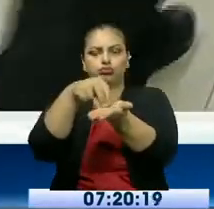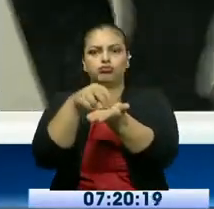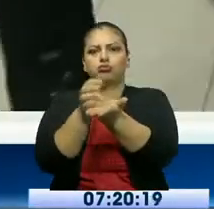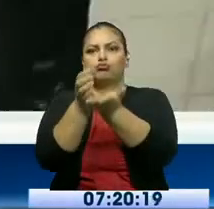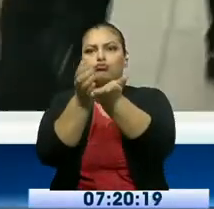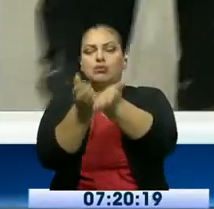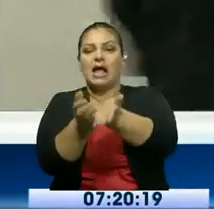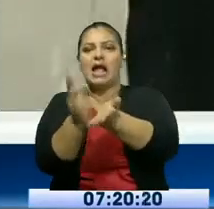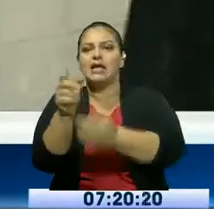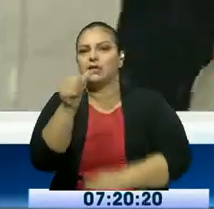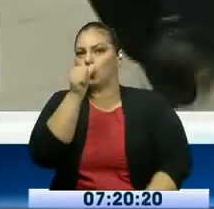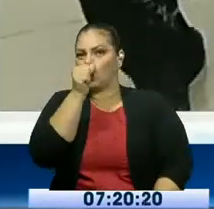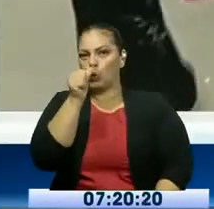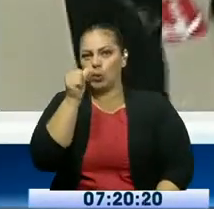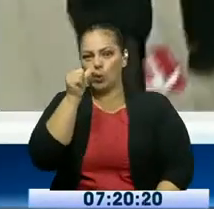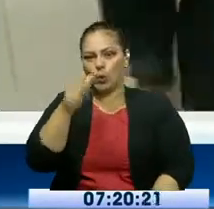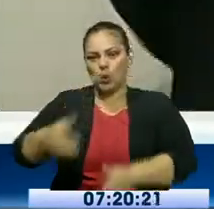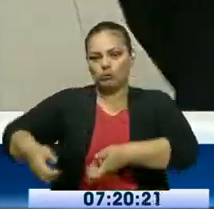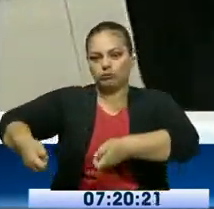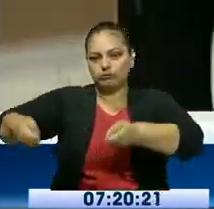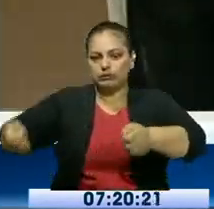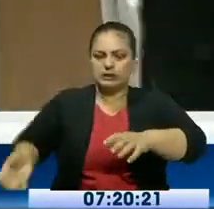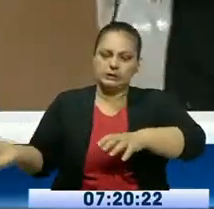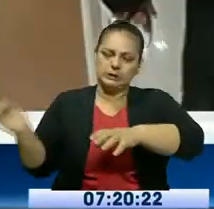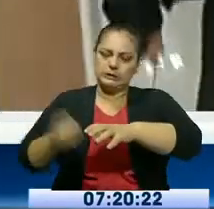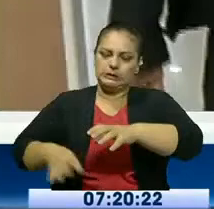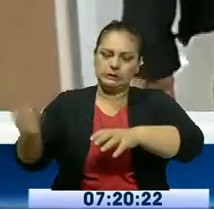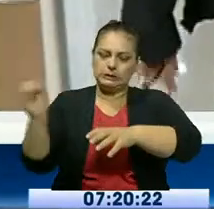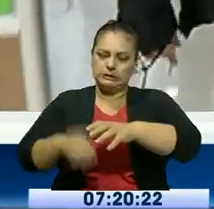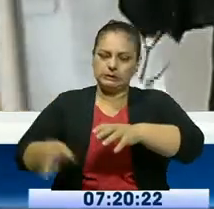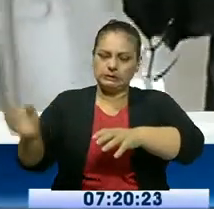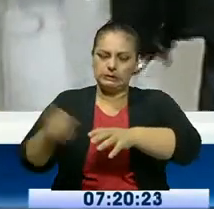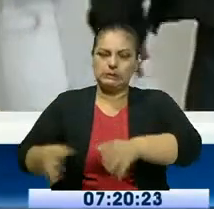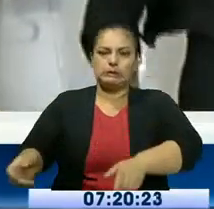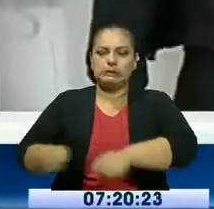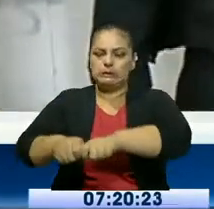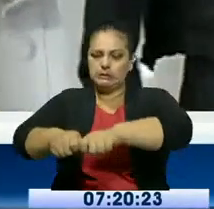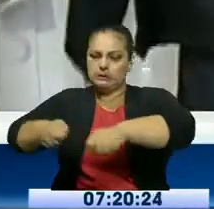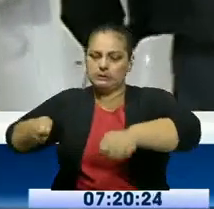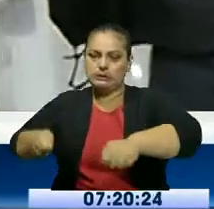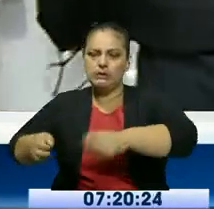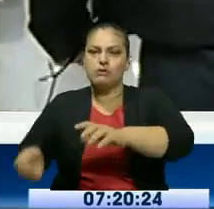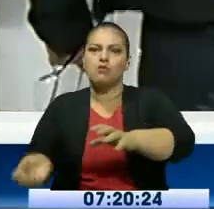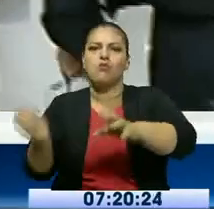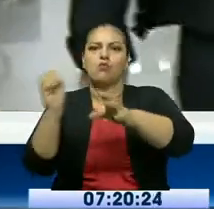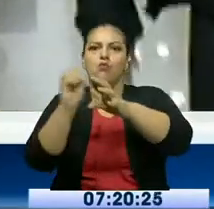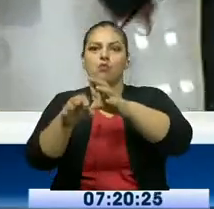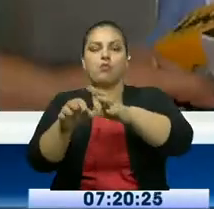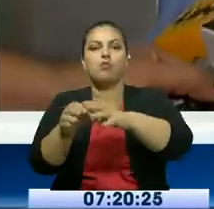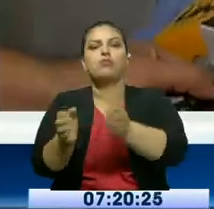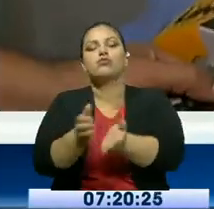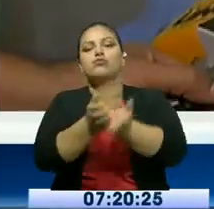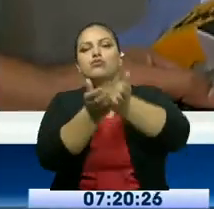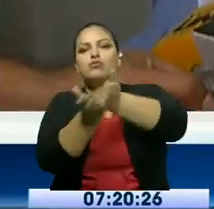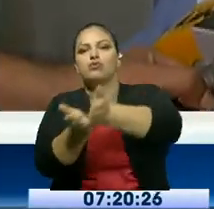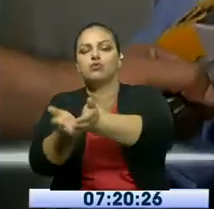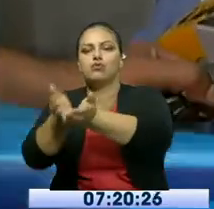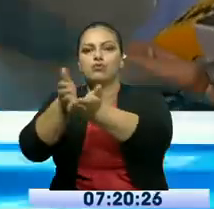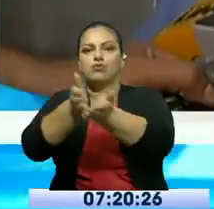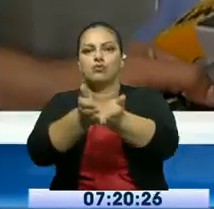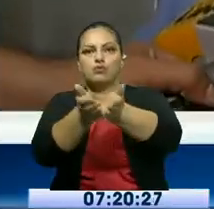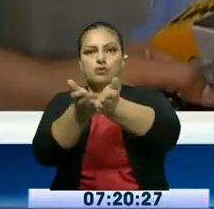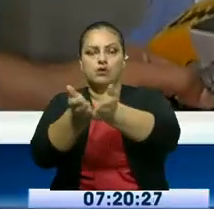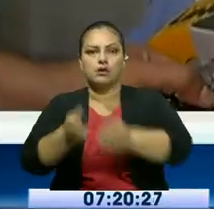darse a la fuga por el afluente, situación que fue impedida por los uniformados. Este tipo